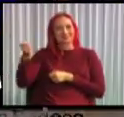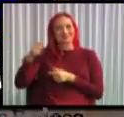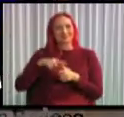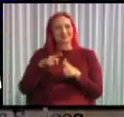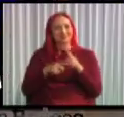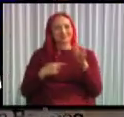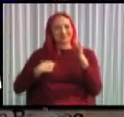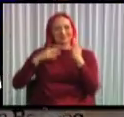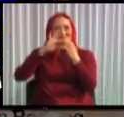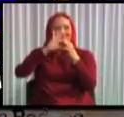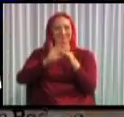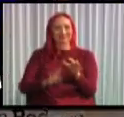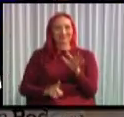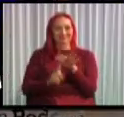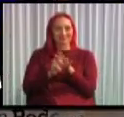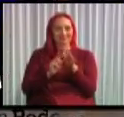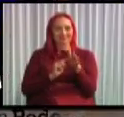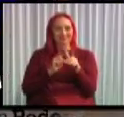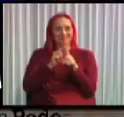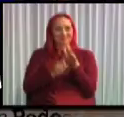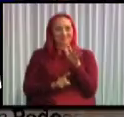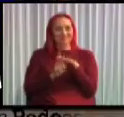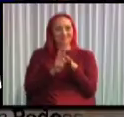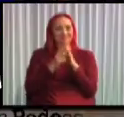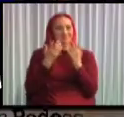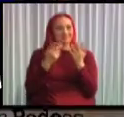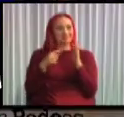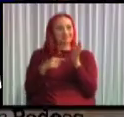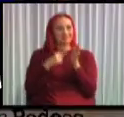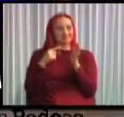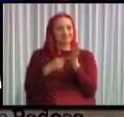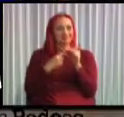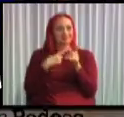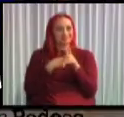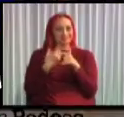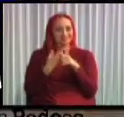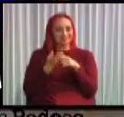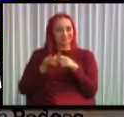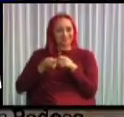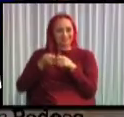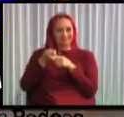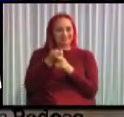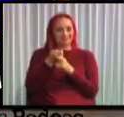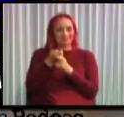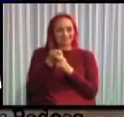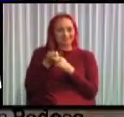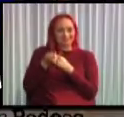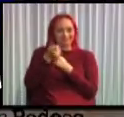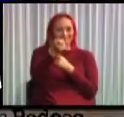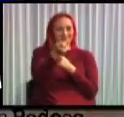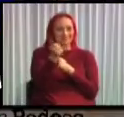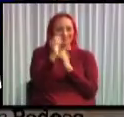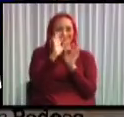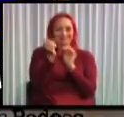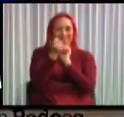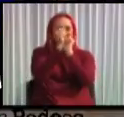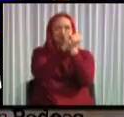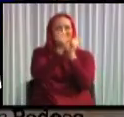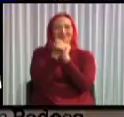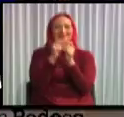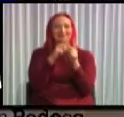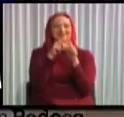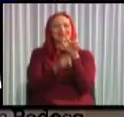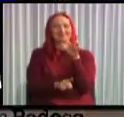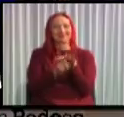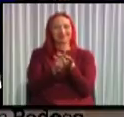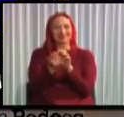Entonces ¿Con un botón? Sí, empezaron a estimular la vagancia. Entonces usted con un palo escoba se recostaba y hacía así, pix, y cambiaba. Con el palo